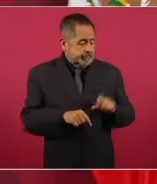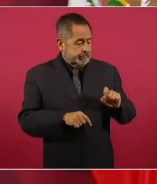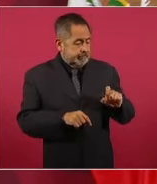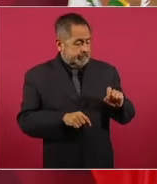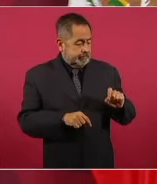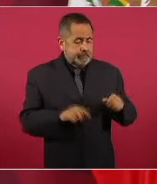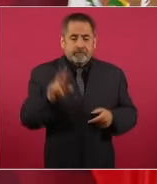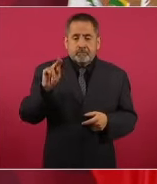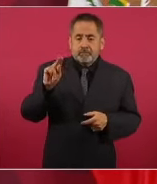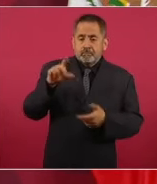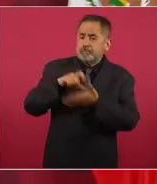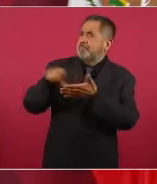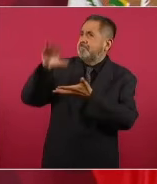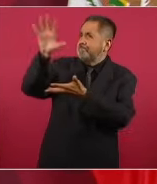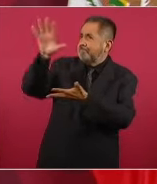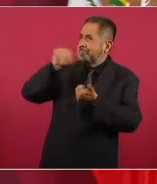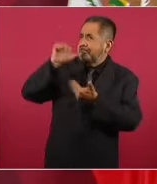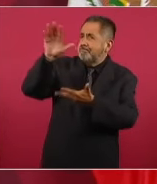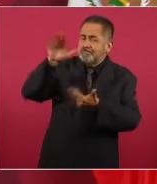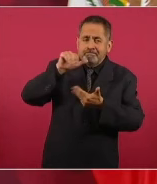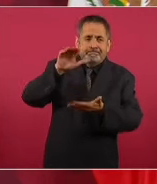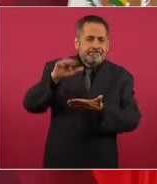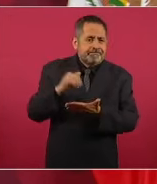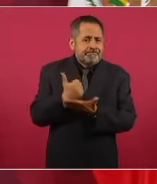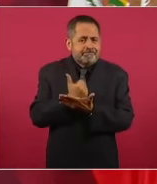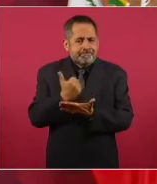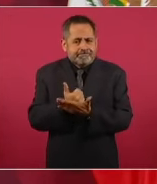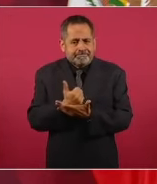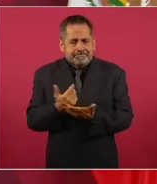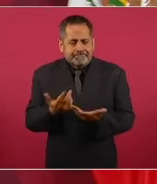Se abandonó por completo.